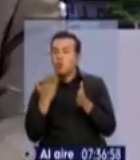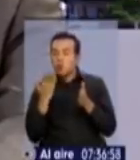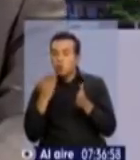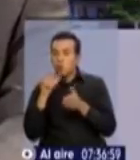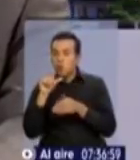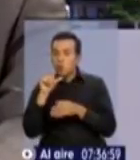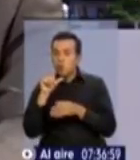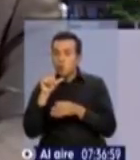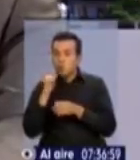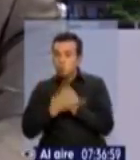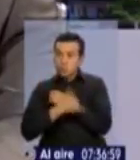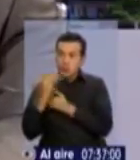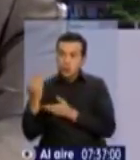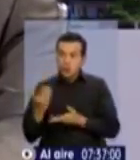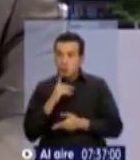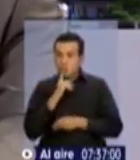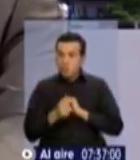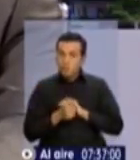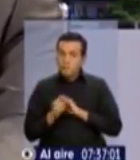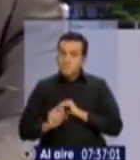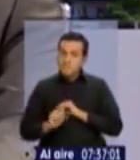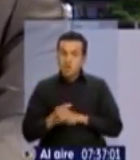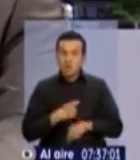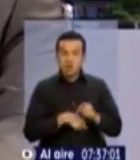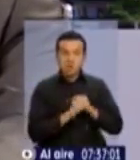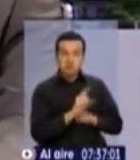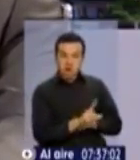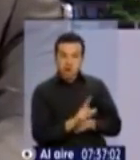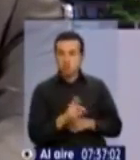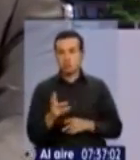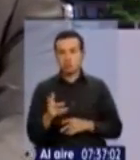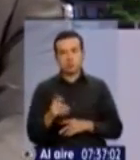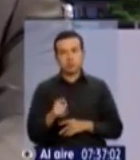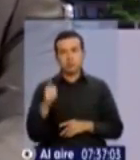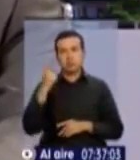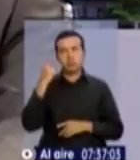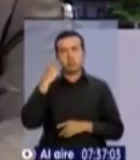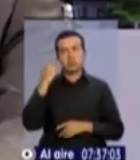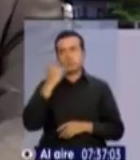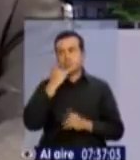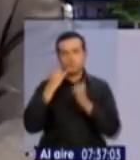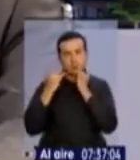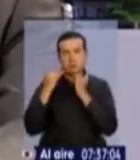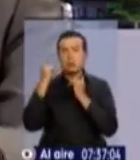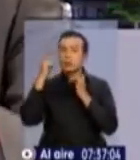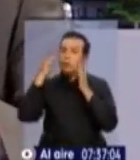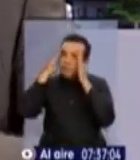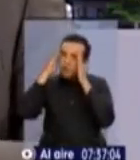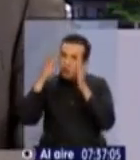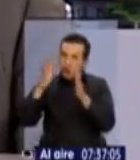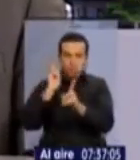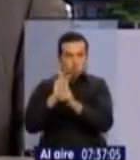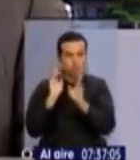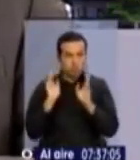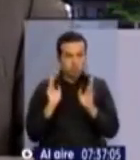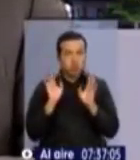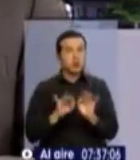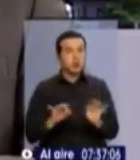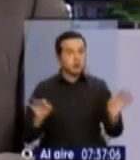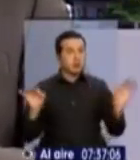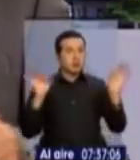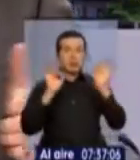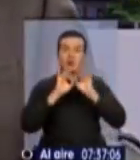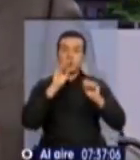perjuicios al estado por falta de declaración adecuada por eso carlos me parece que lo que sí hay que tener atención es que a la